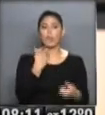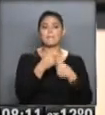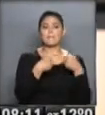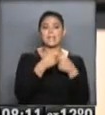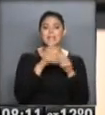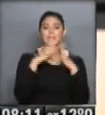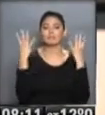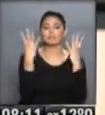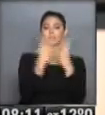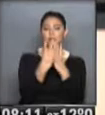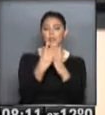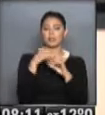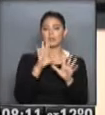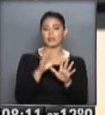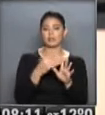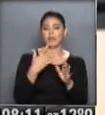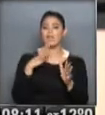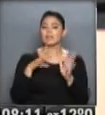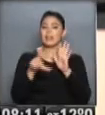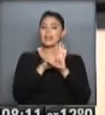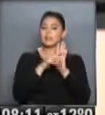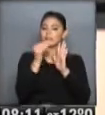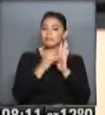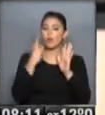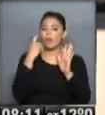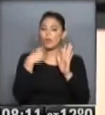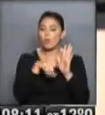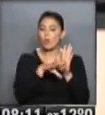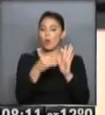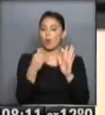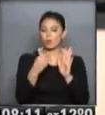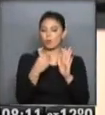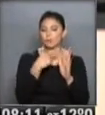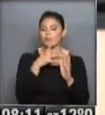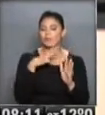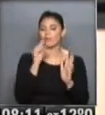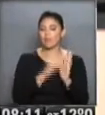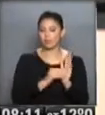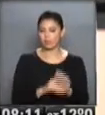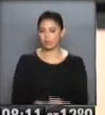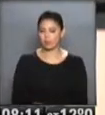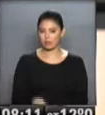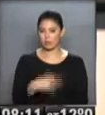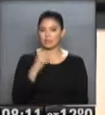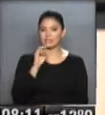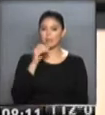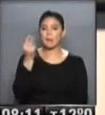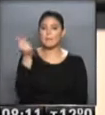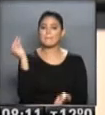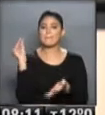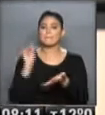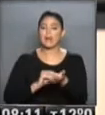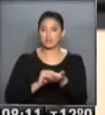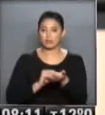que nunca se terminó de legislar suficientemente cómo se controla este tema, que es lo que se llama precios de transferencia. Es